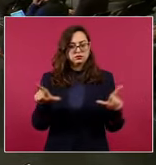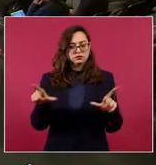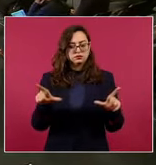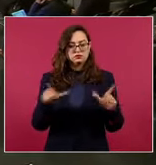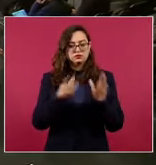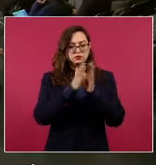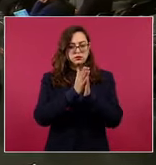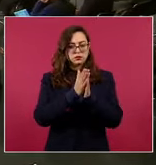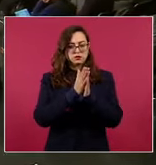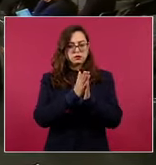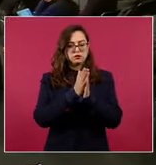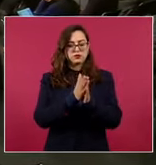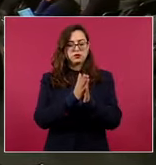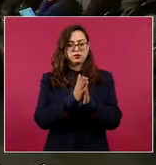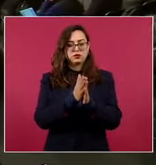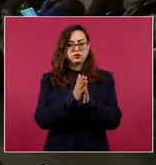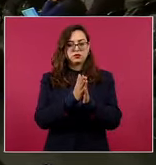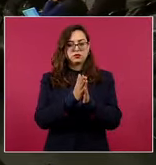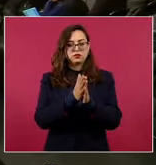por favor, está